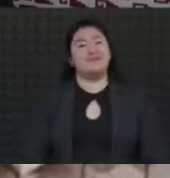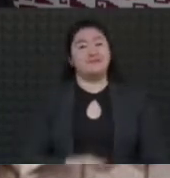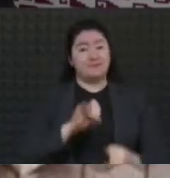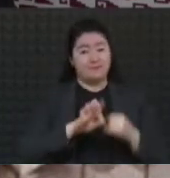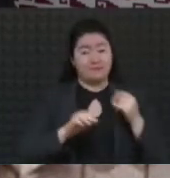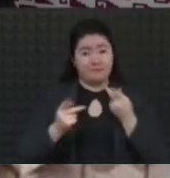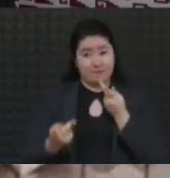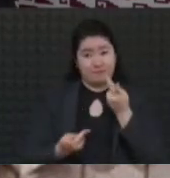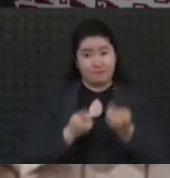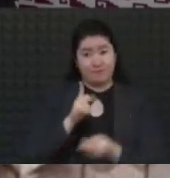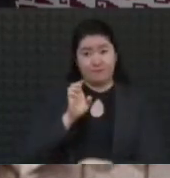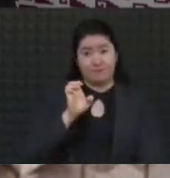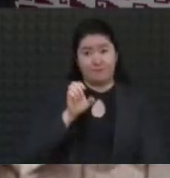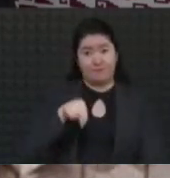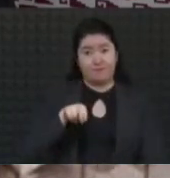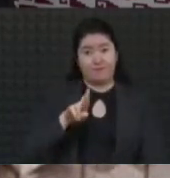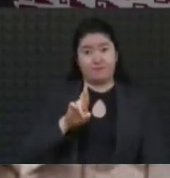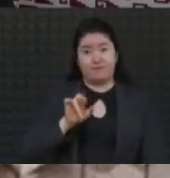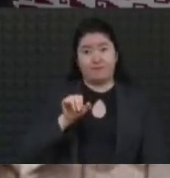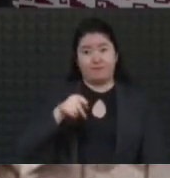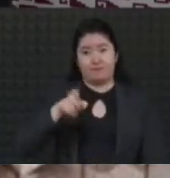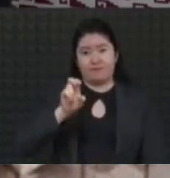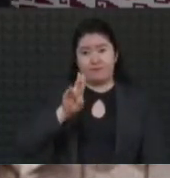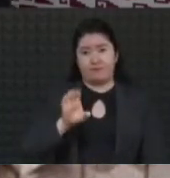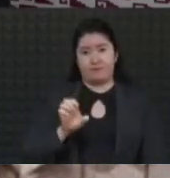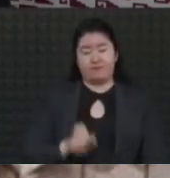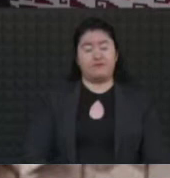Última pregunta, Enrique Muñiz de Capital 21.